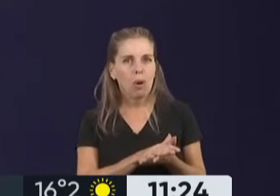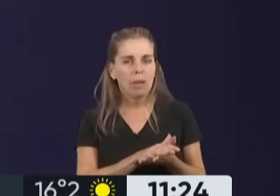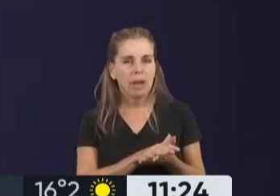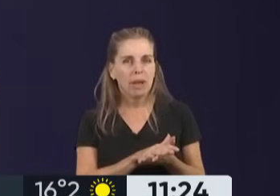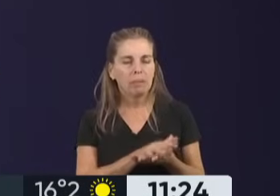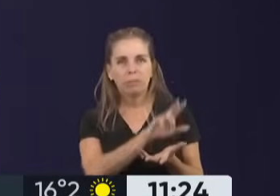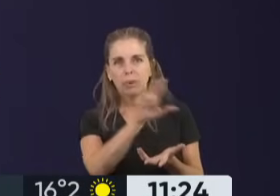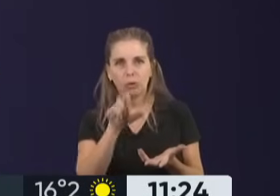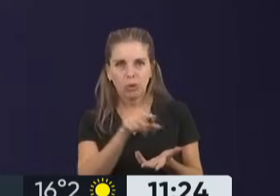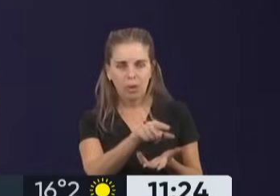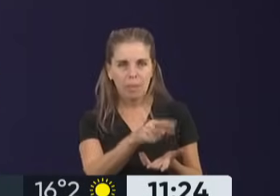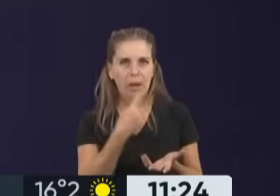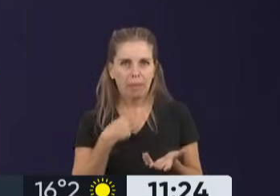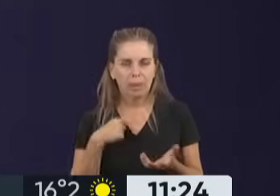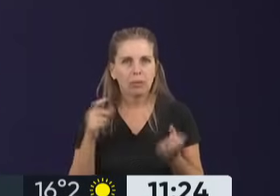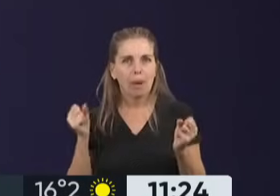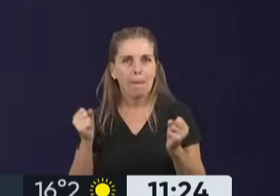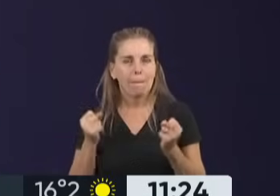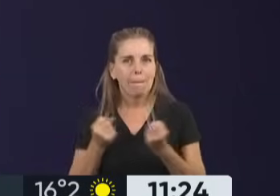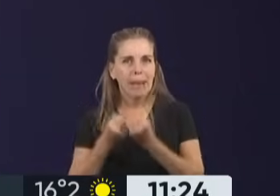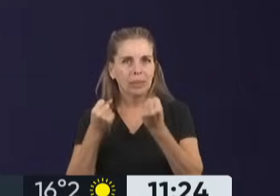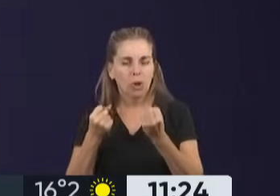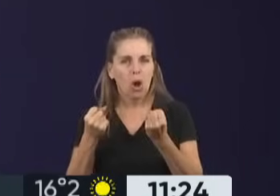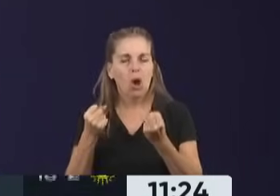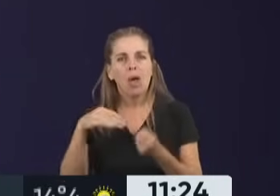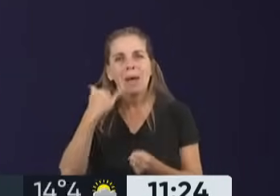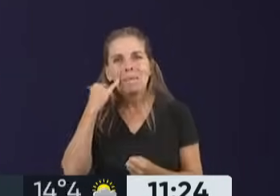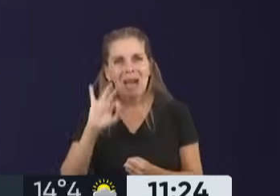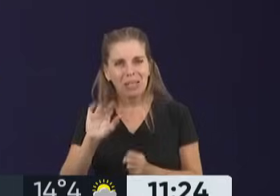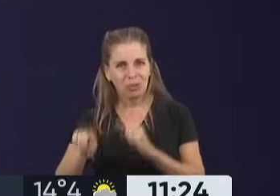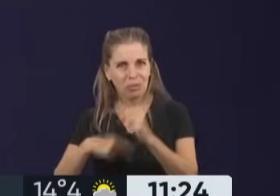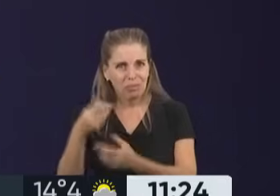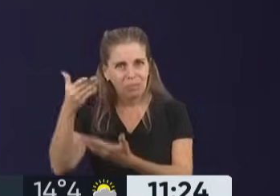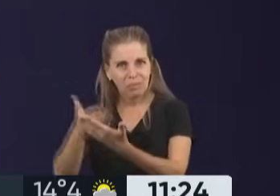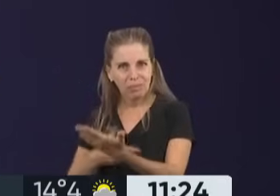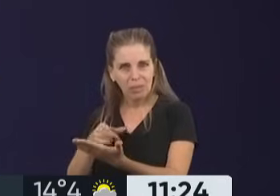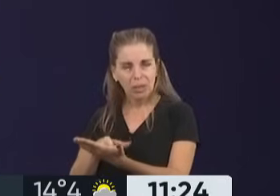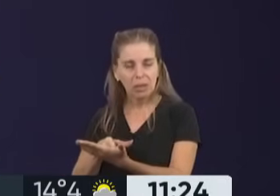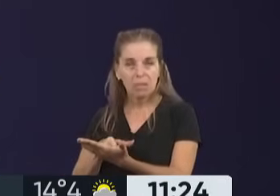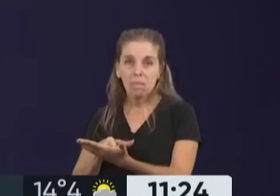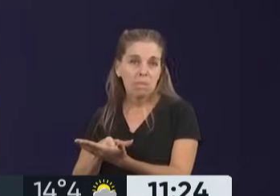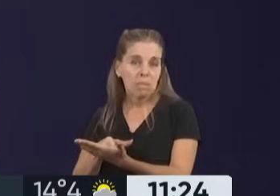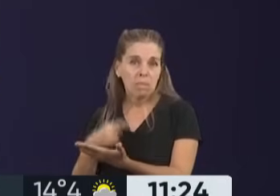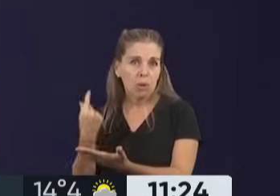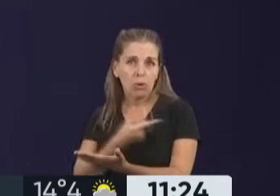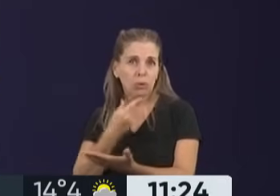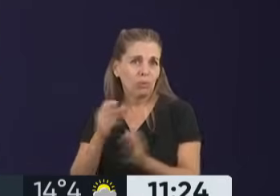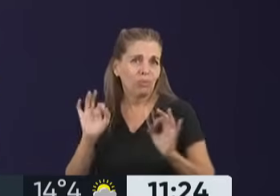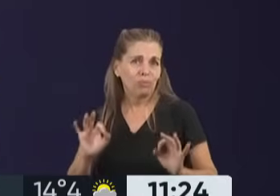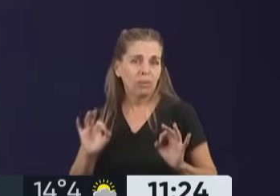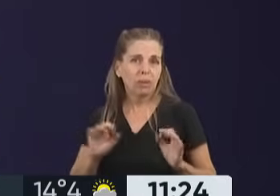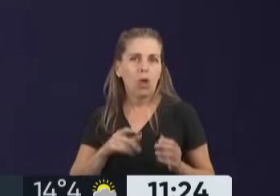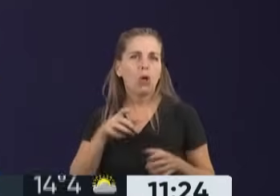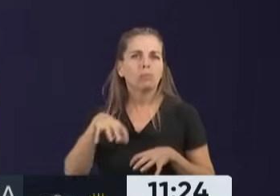lo del Pacto de Mayo, bueno, porque es algo que para nosotros hoy no está en discusión y es transversal a todos